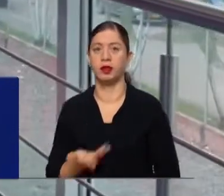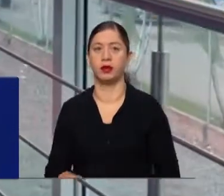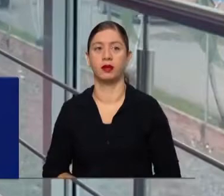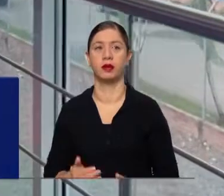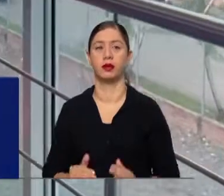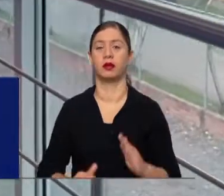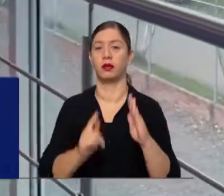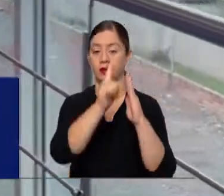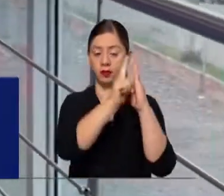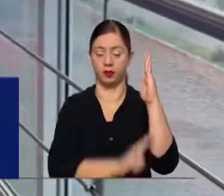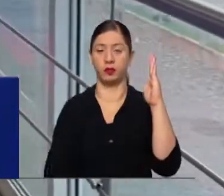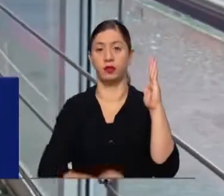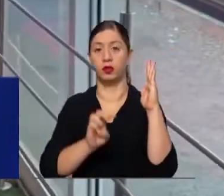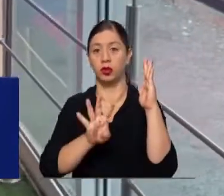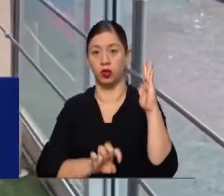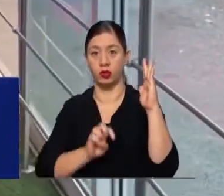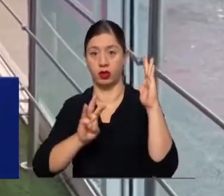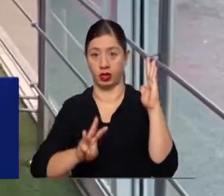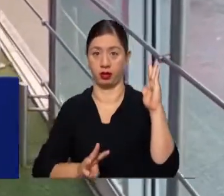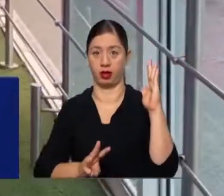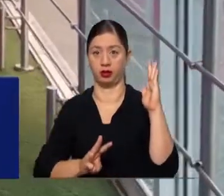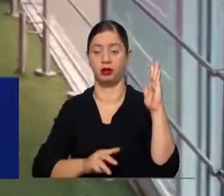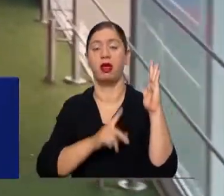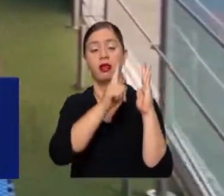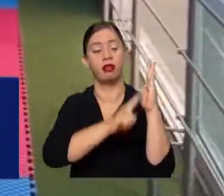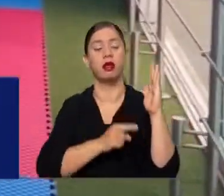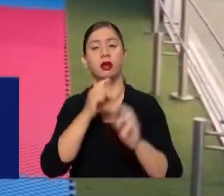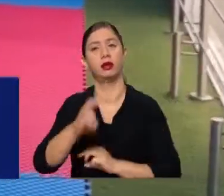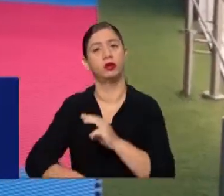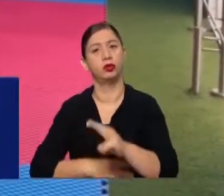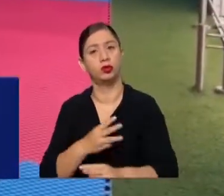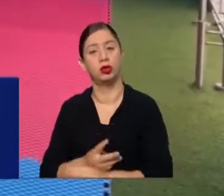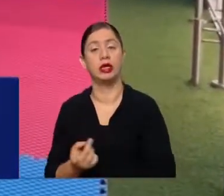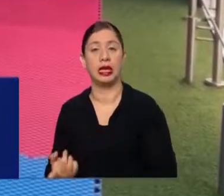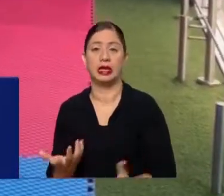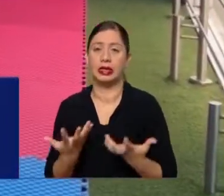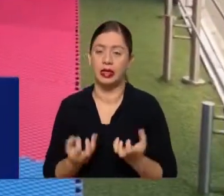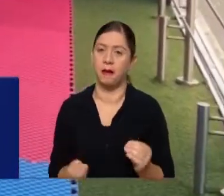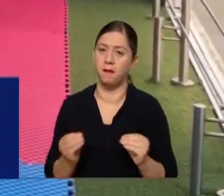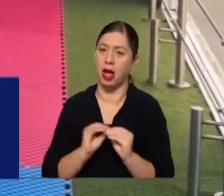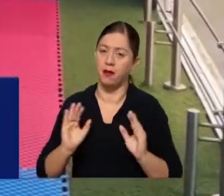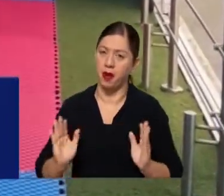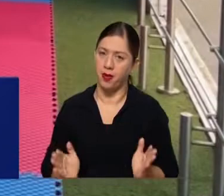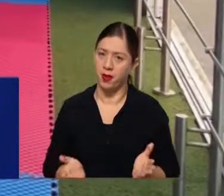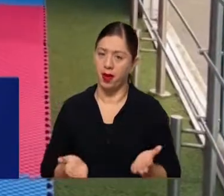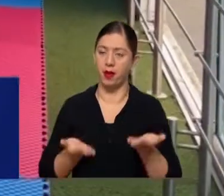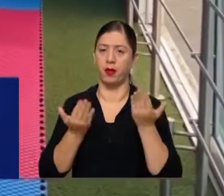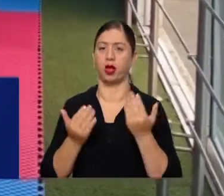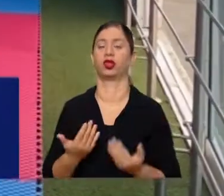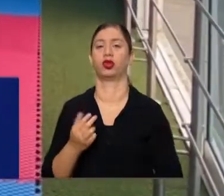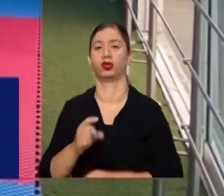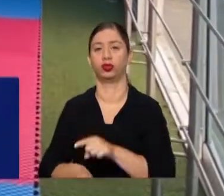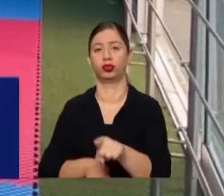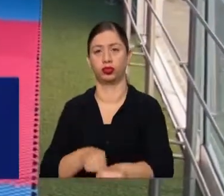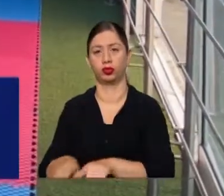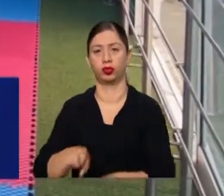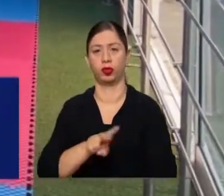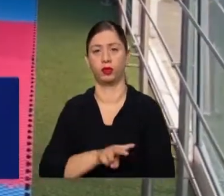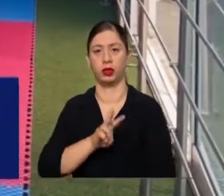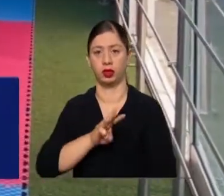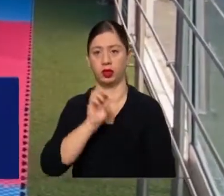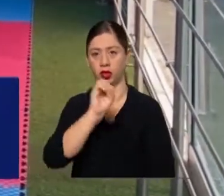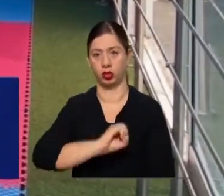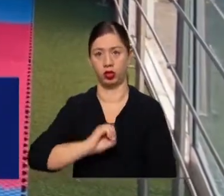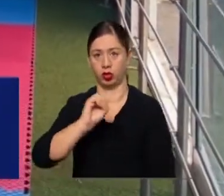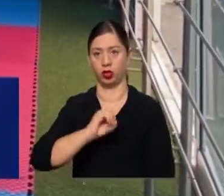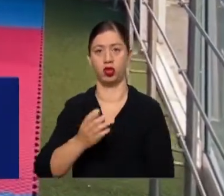casilla 93 del ranking mundial y desde allí espera mejorar su marca en la cita orbital que se disputará desde el 23 de octubre